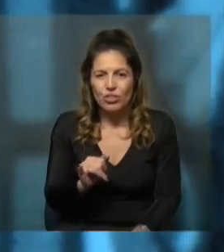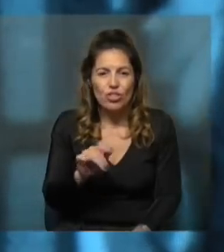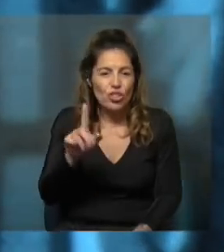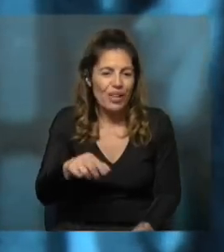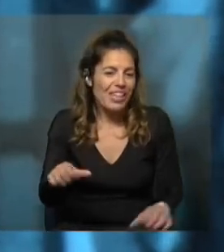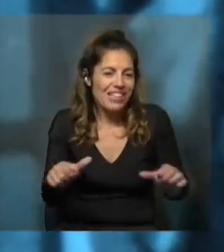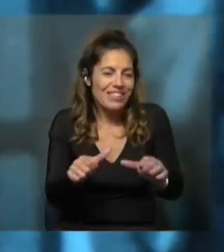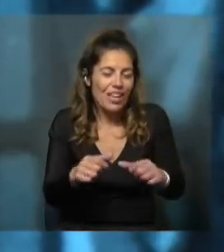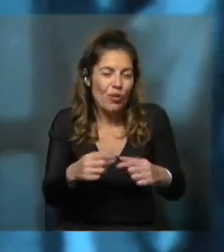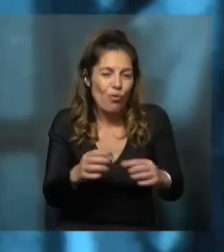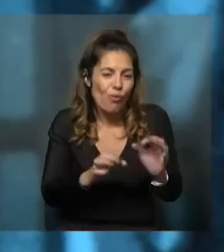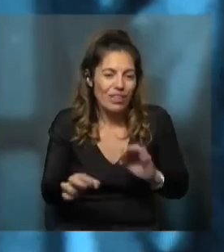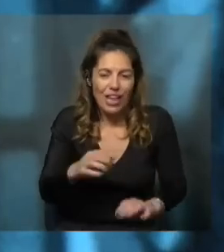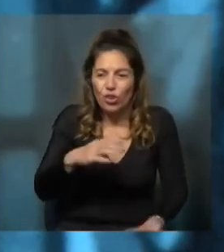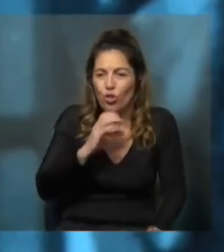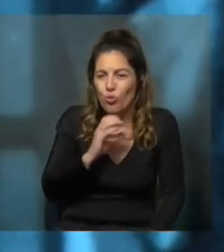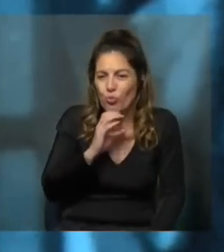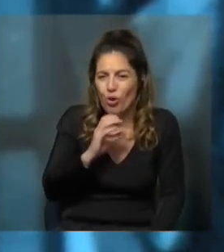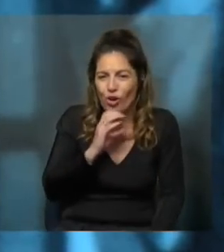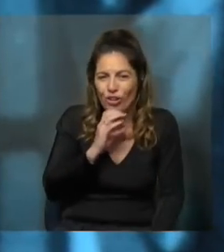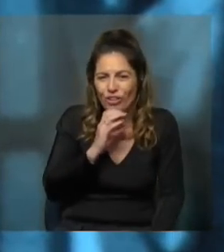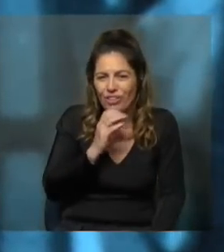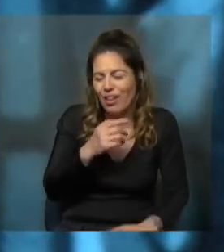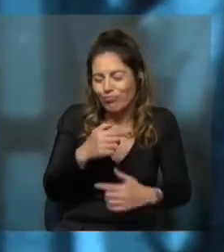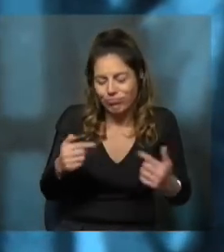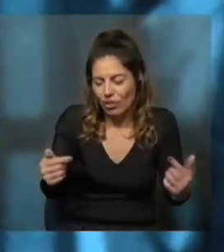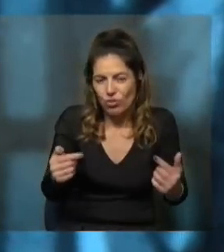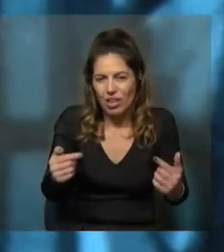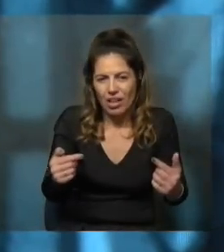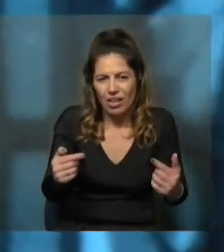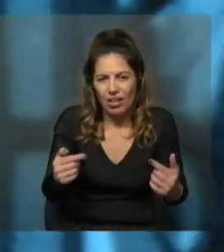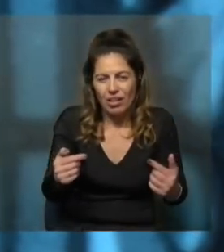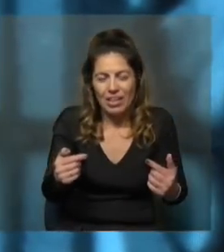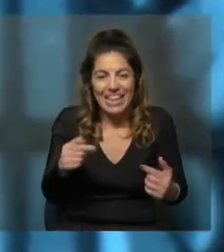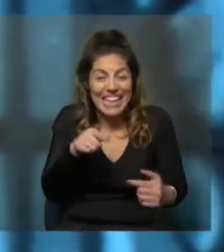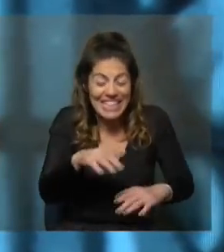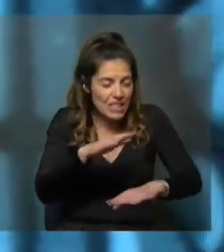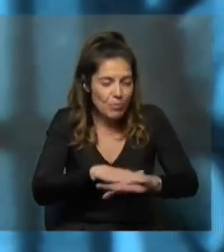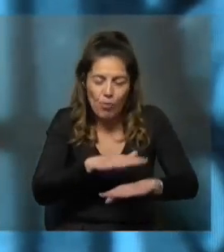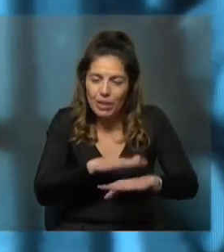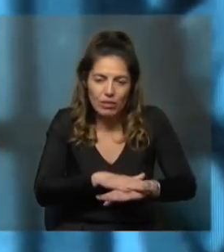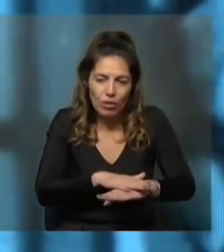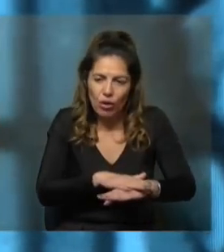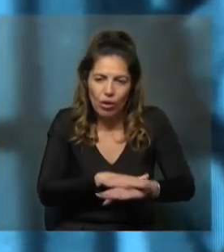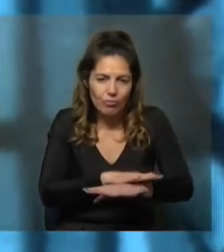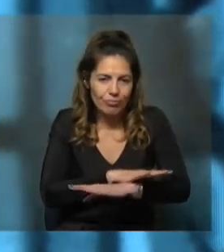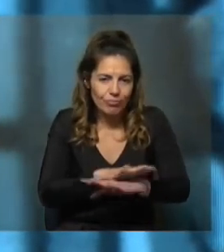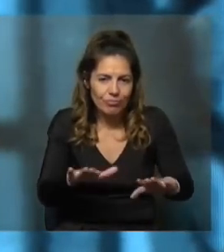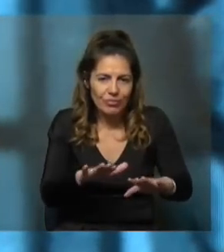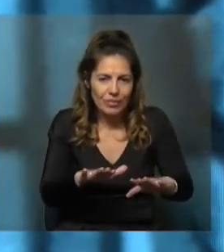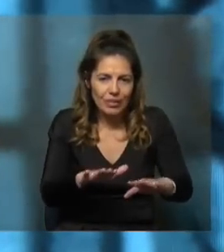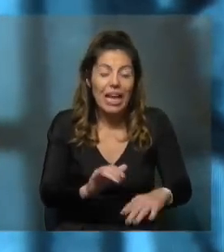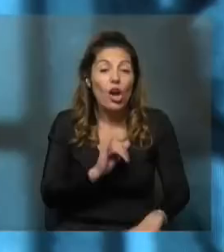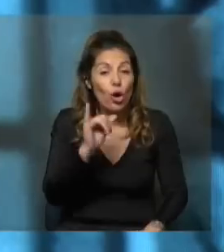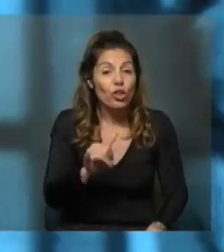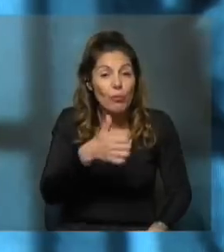a hacer un espectáculo de humor Sí claro en la métrica del café con ser Pumba en ese momento que contamos